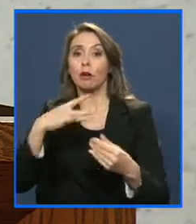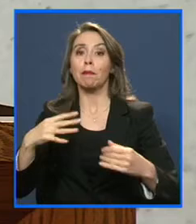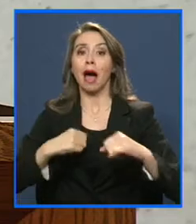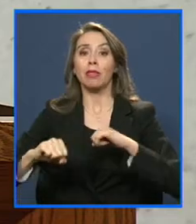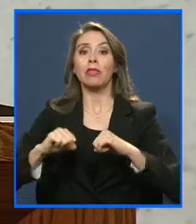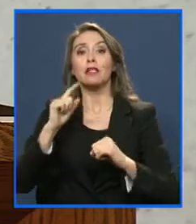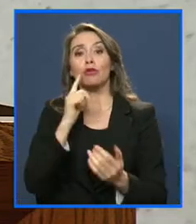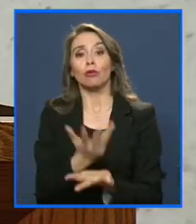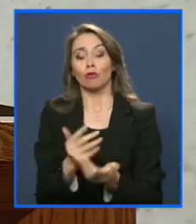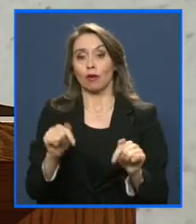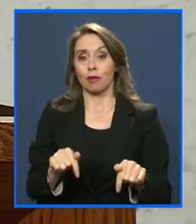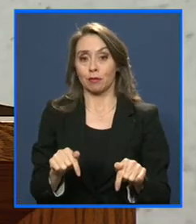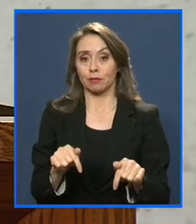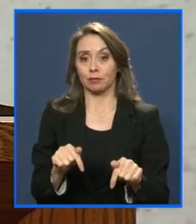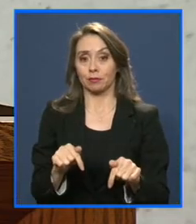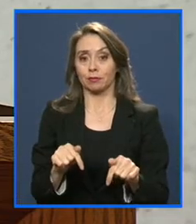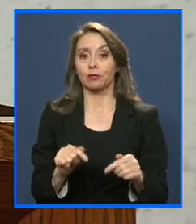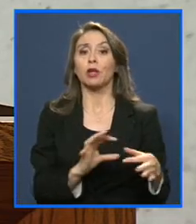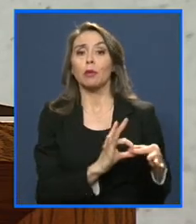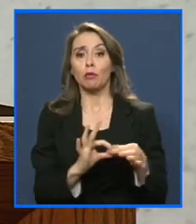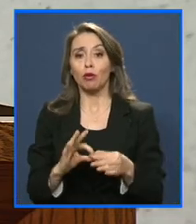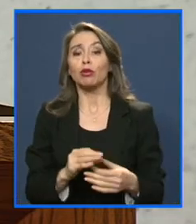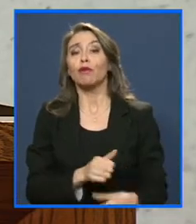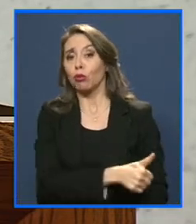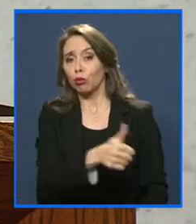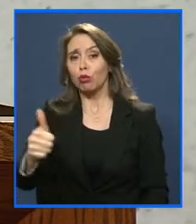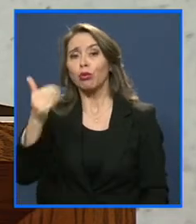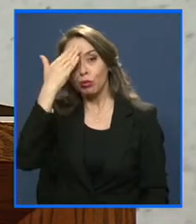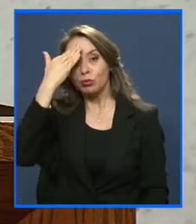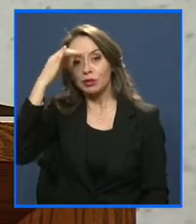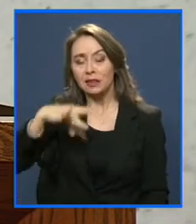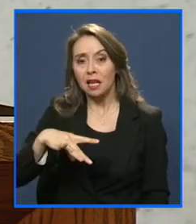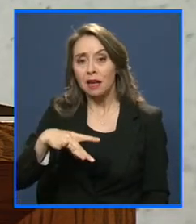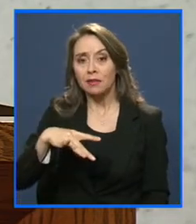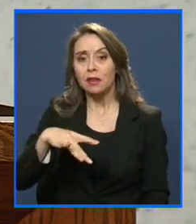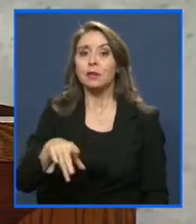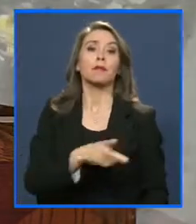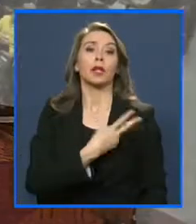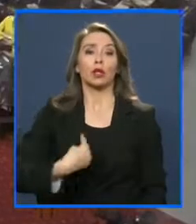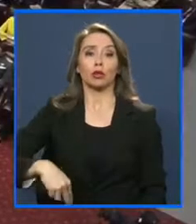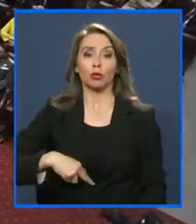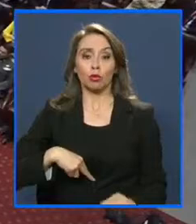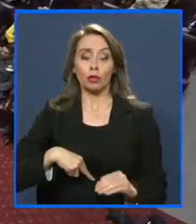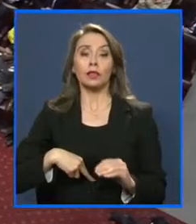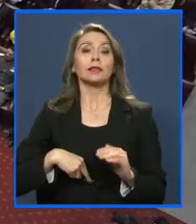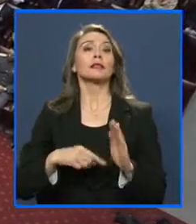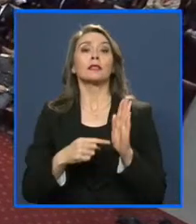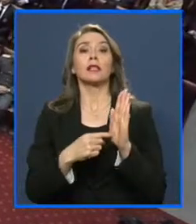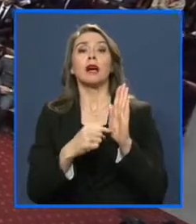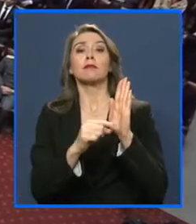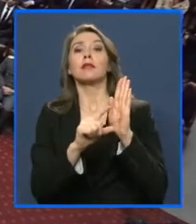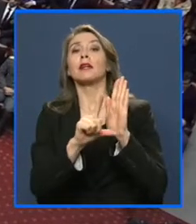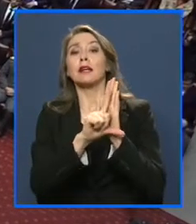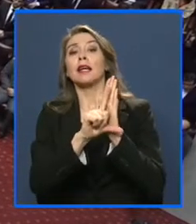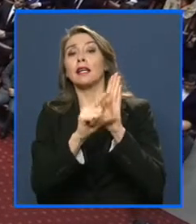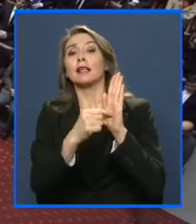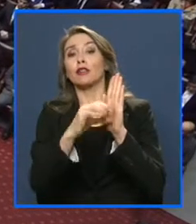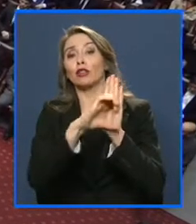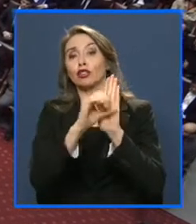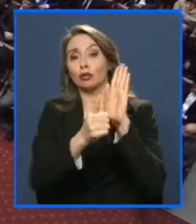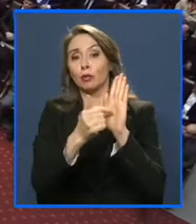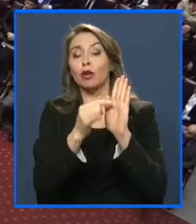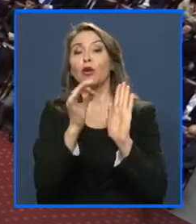que el actual la razón la sabemos todos no por nada en nuestro ordenamiento institucional el periodo de un gobierno